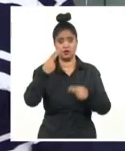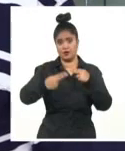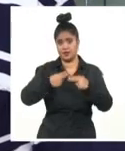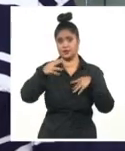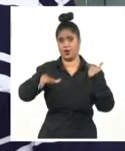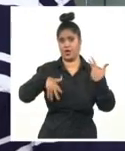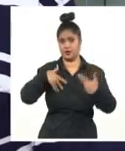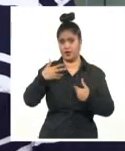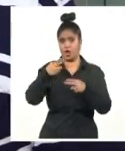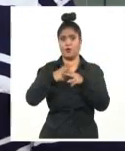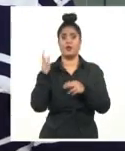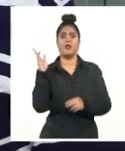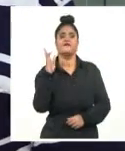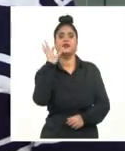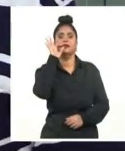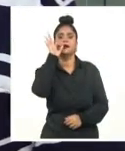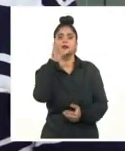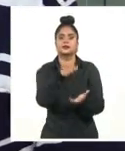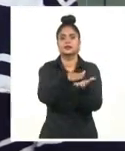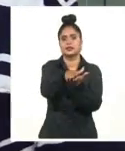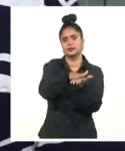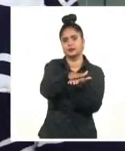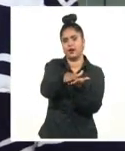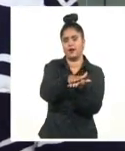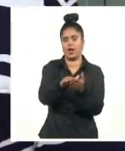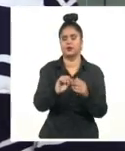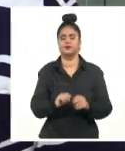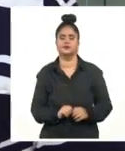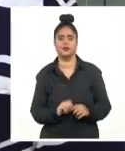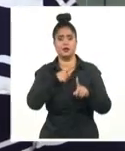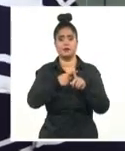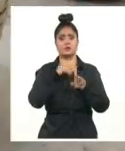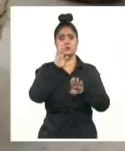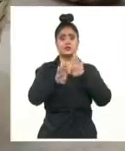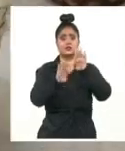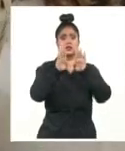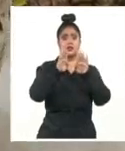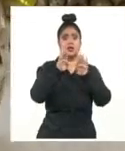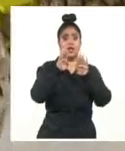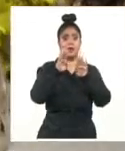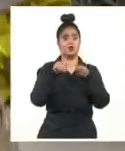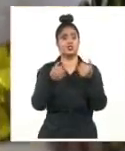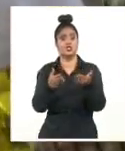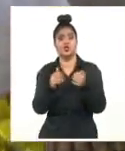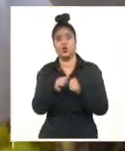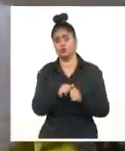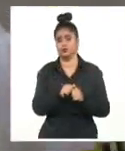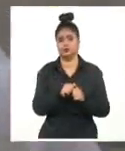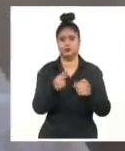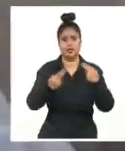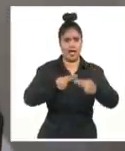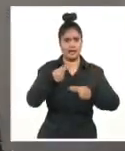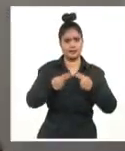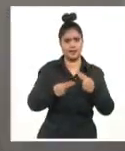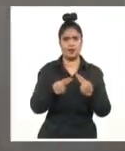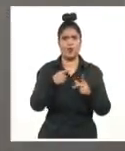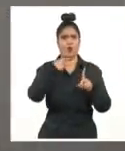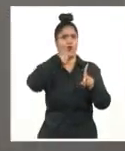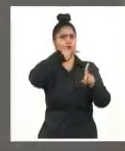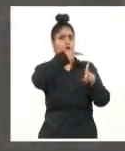importante. Hacemos también la Bienal de Cultura Agraria, las Noches de Tradiciones Canarias, hacemos la Cruz de